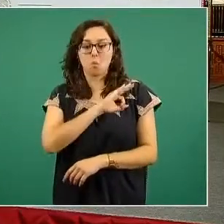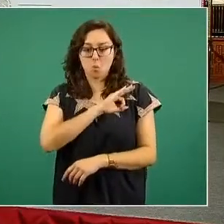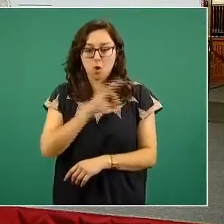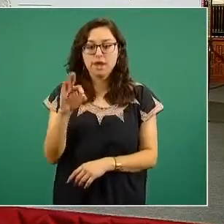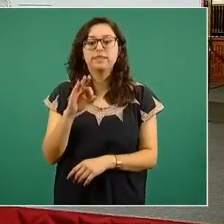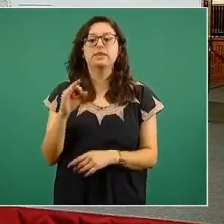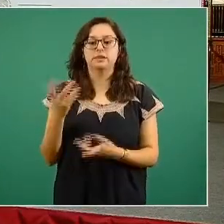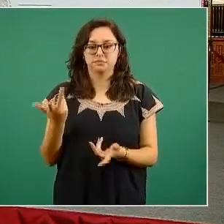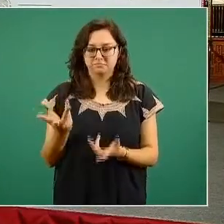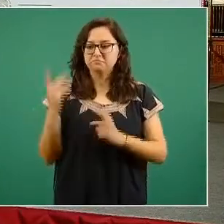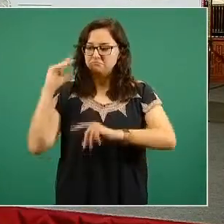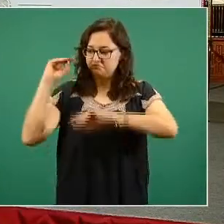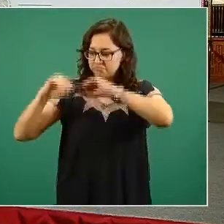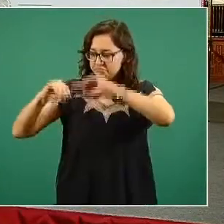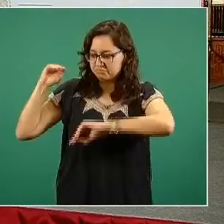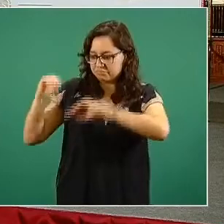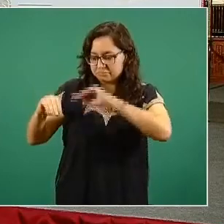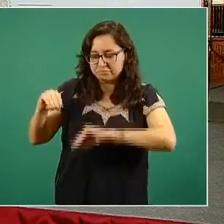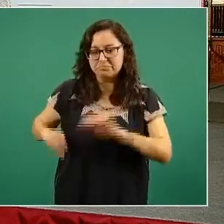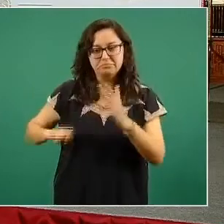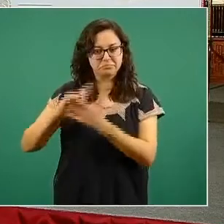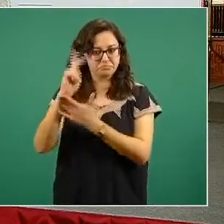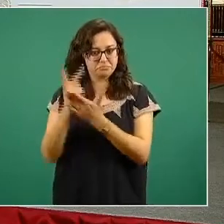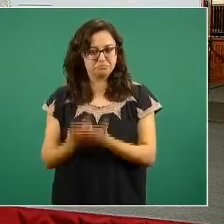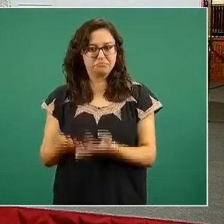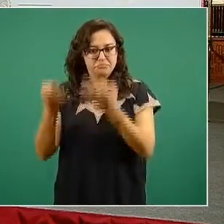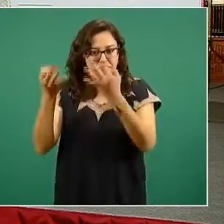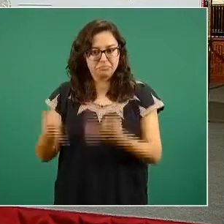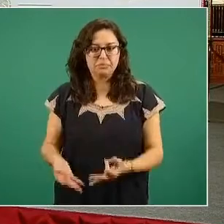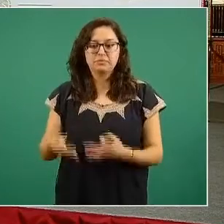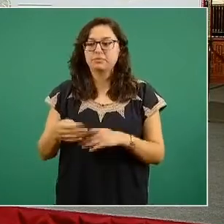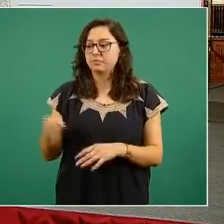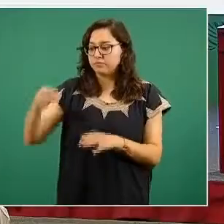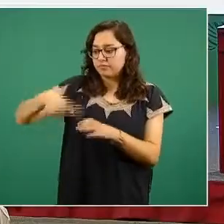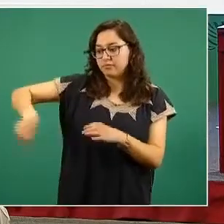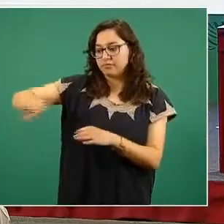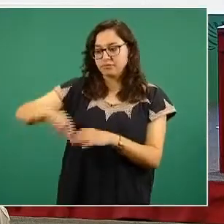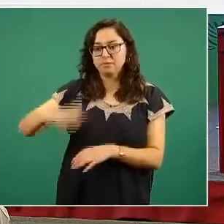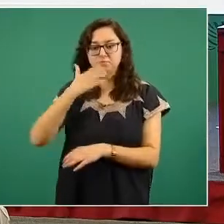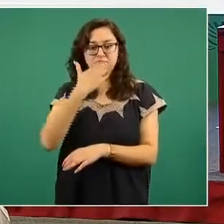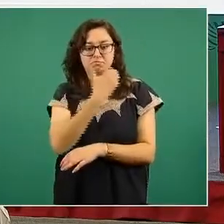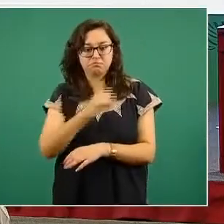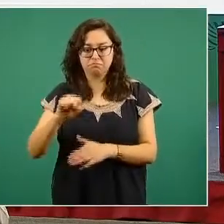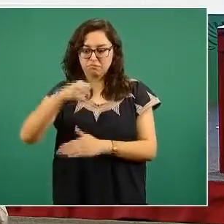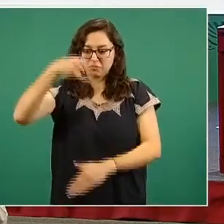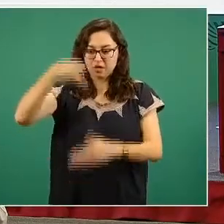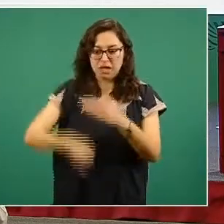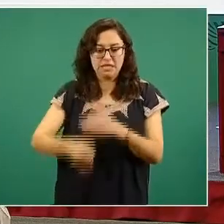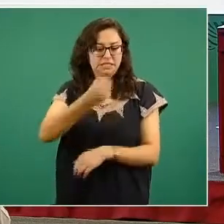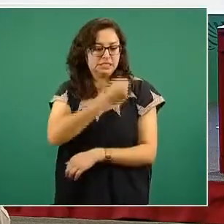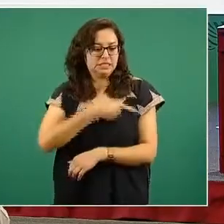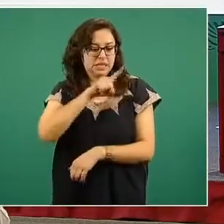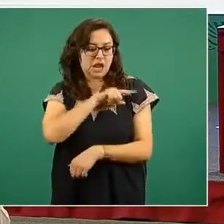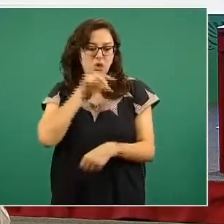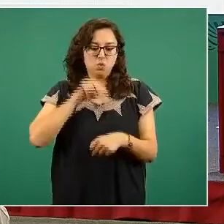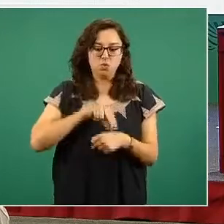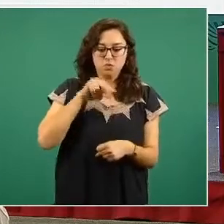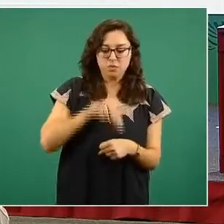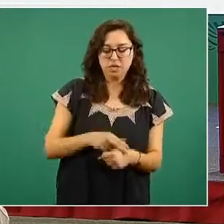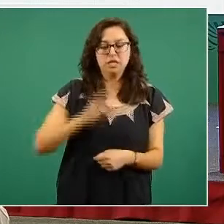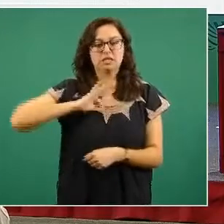distintos campos relevantes para este programa. Personas especialistas en, desde luego, salud, medicina, salud